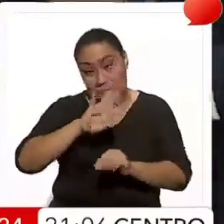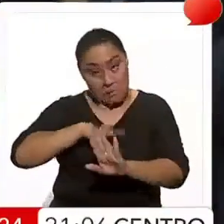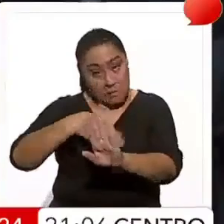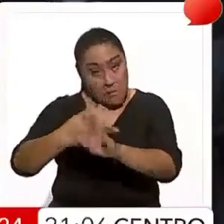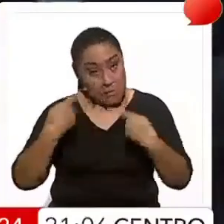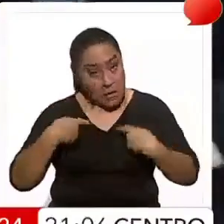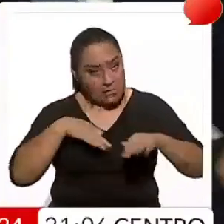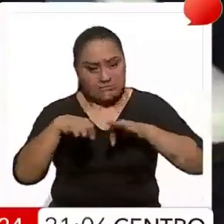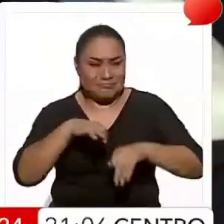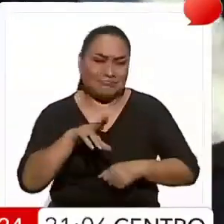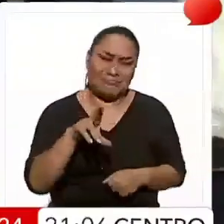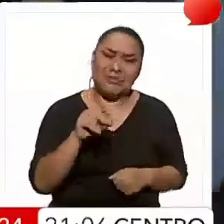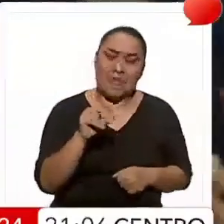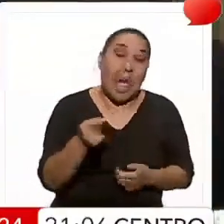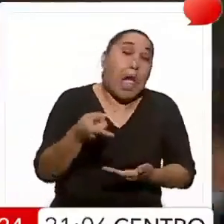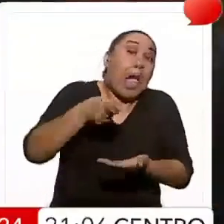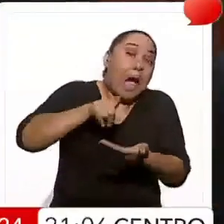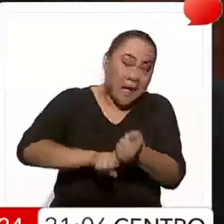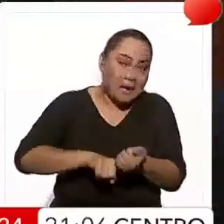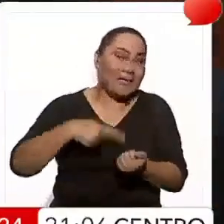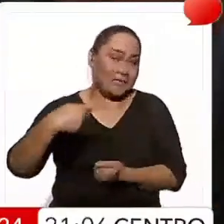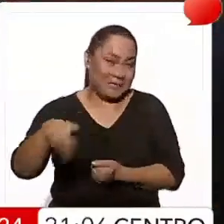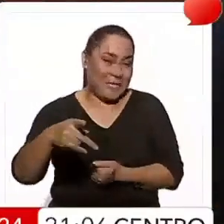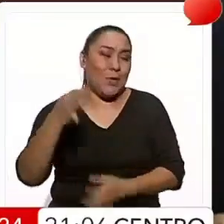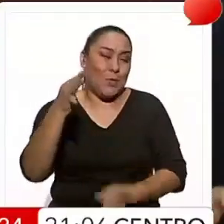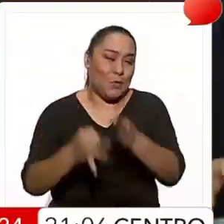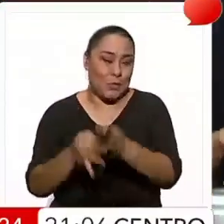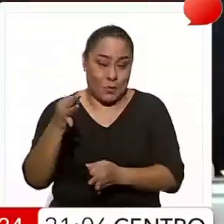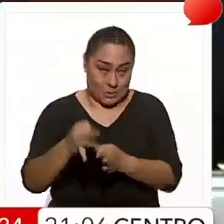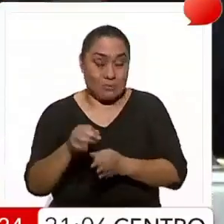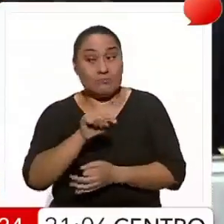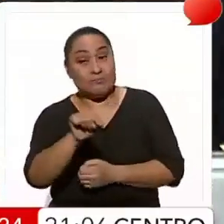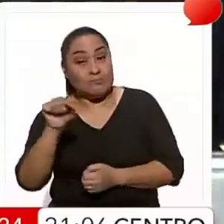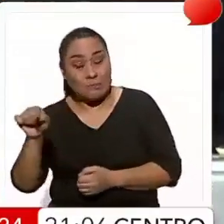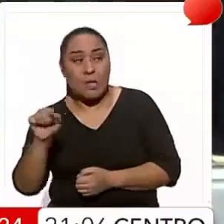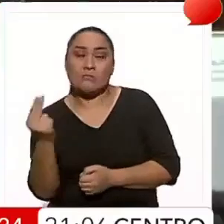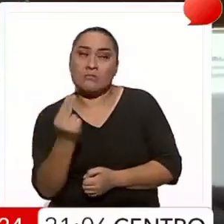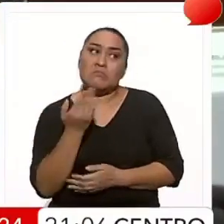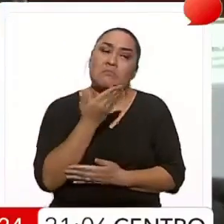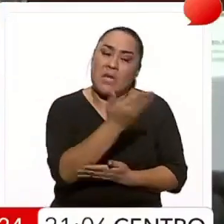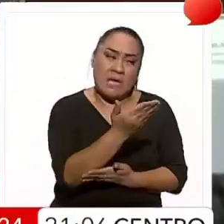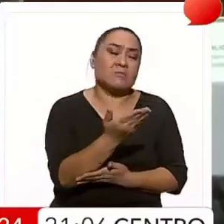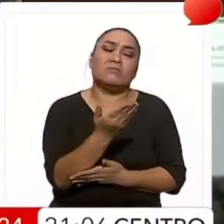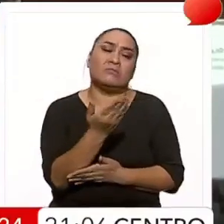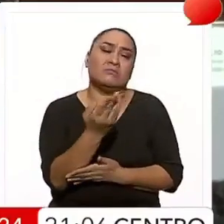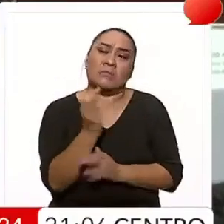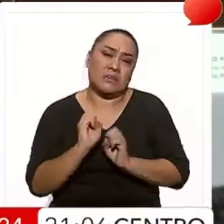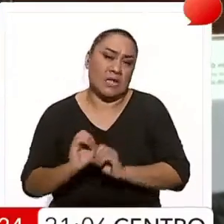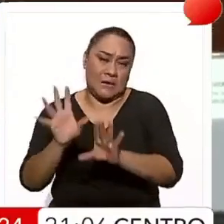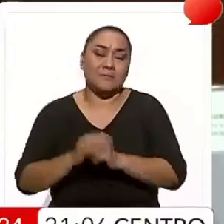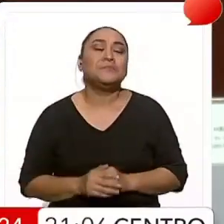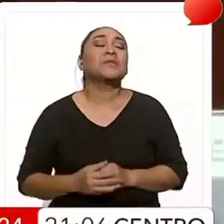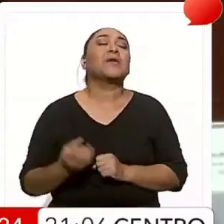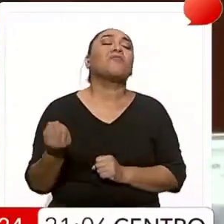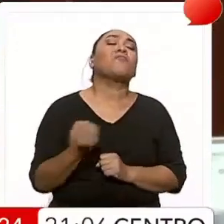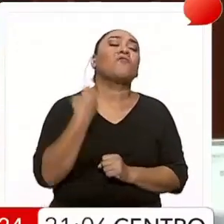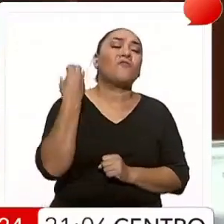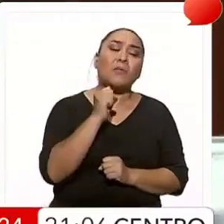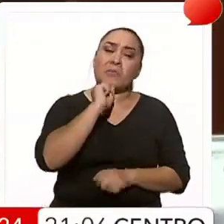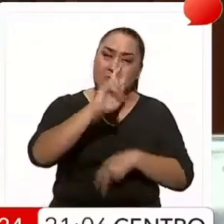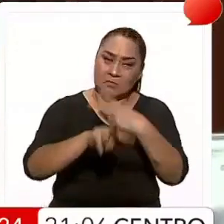a pesar de que al interior del Poder Judicial hay quienes exigen queden intactos. En el foro también participó